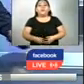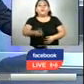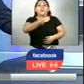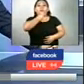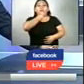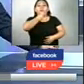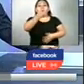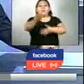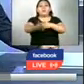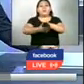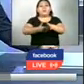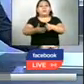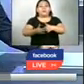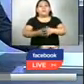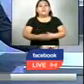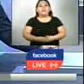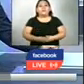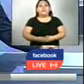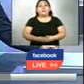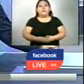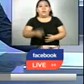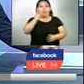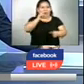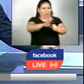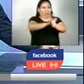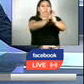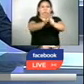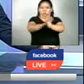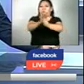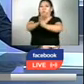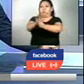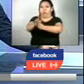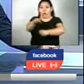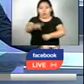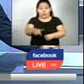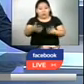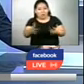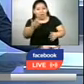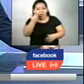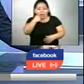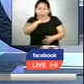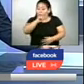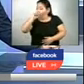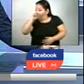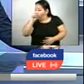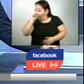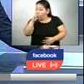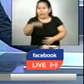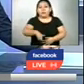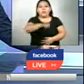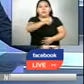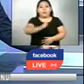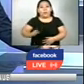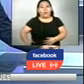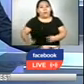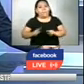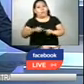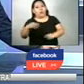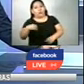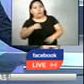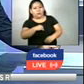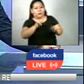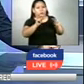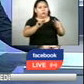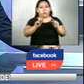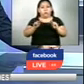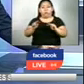Iniciamos con la información. Ante el incremento de casos de COVID-19 y enfermedades respiratorias en el país, expertos están en alerta